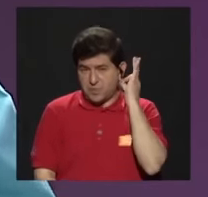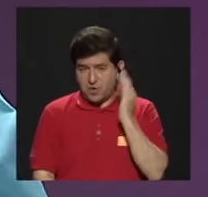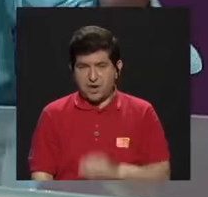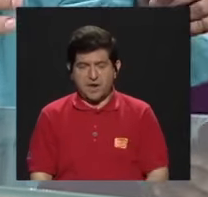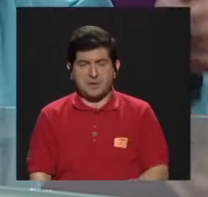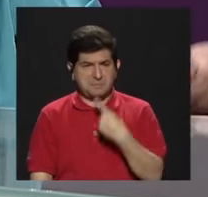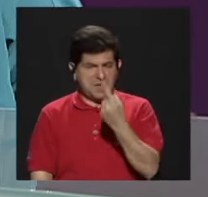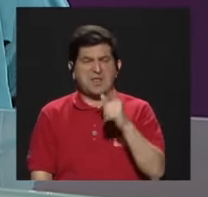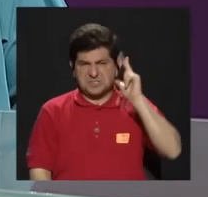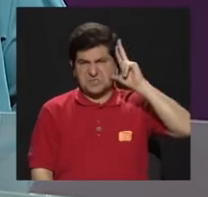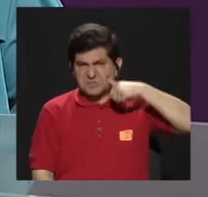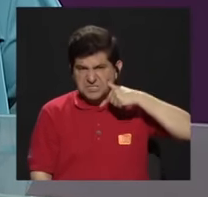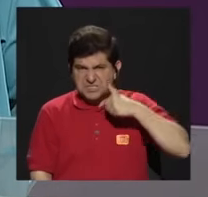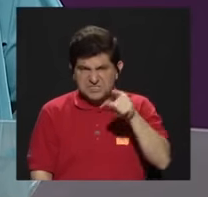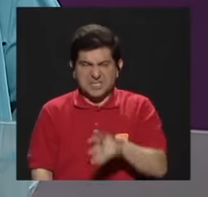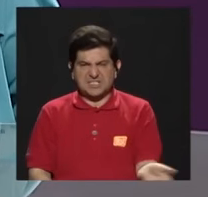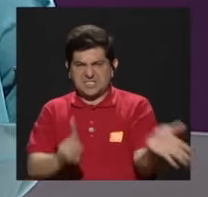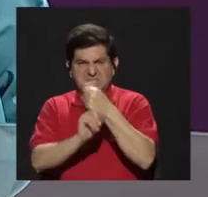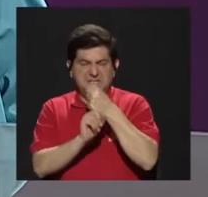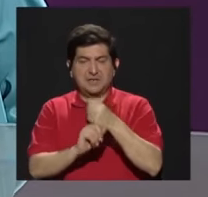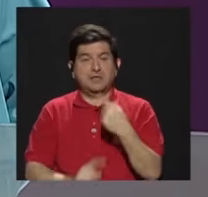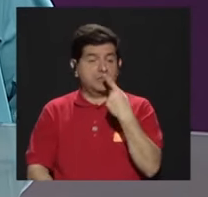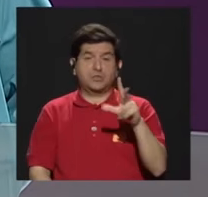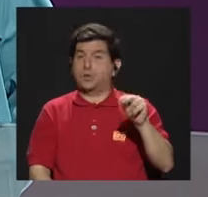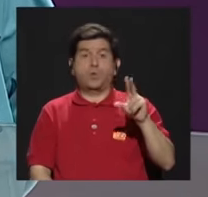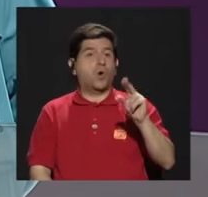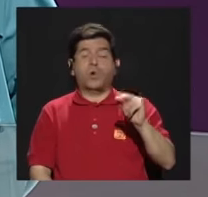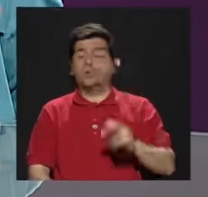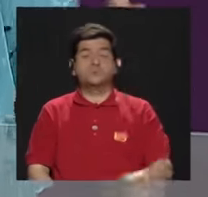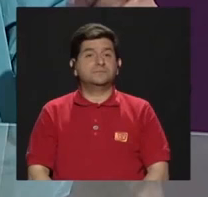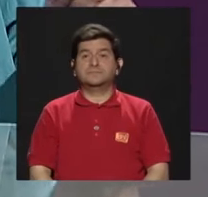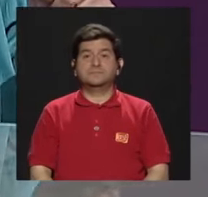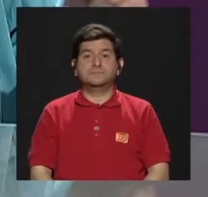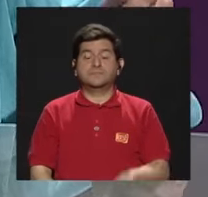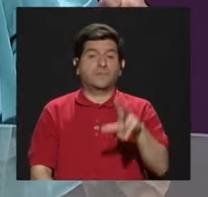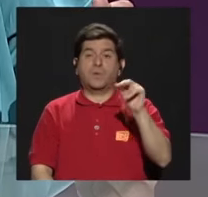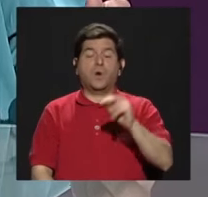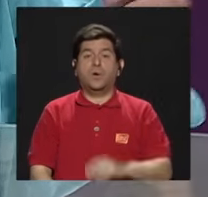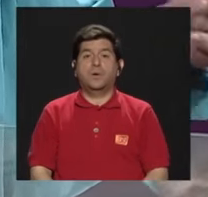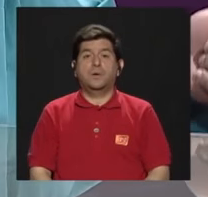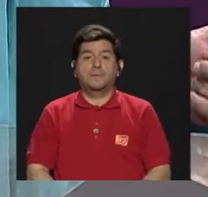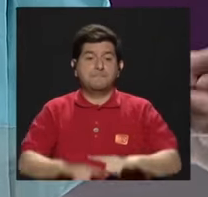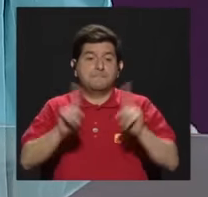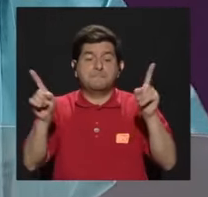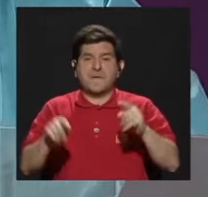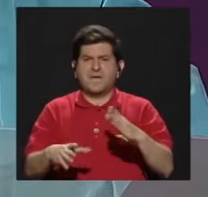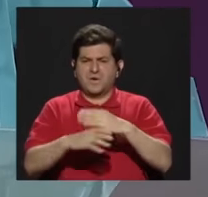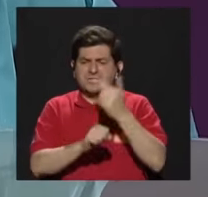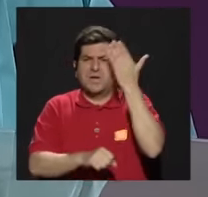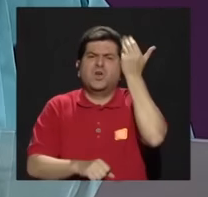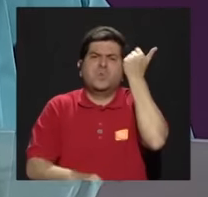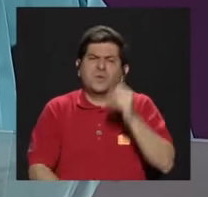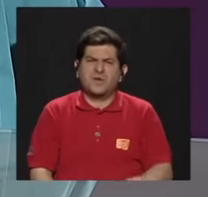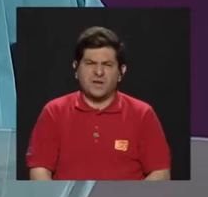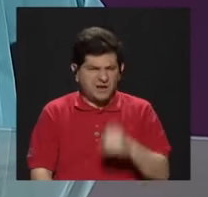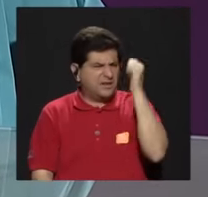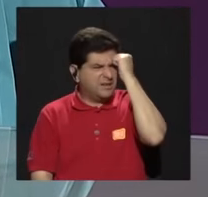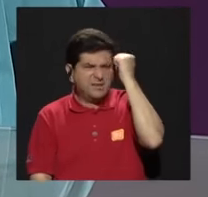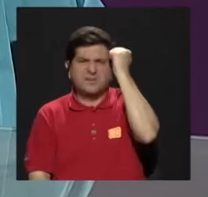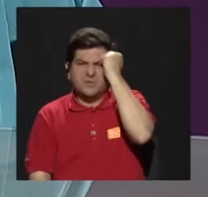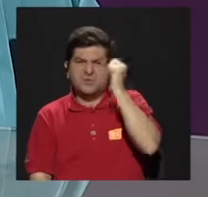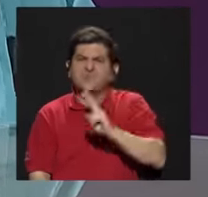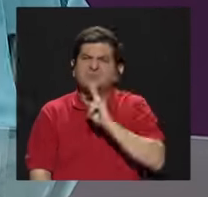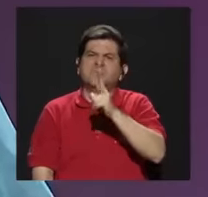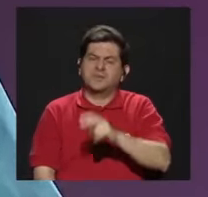en términos machistas de la conquista. Dicen ellos, no, pero ¿pero por qué lo hicimos? Dice, sí, qué estúpidos que somos,